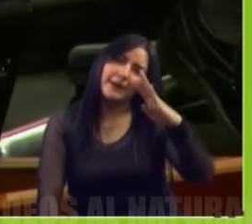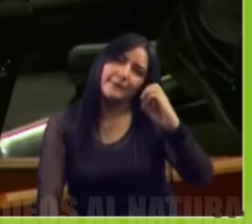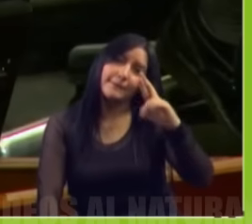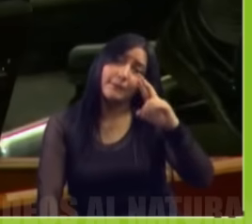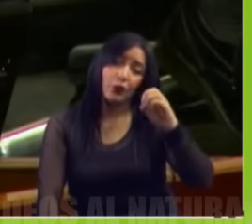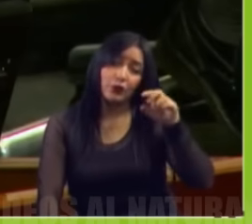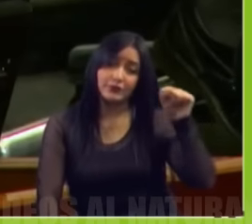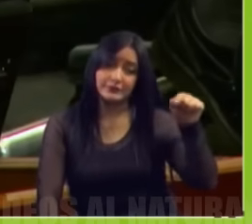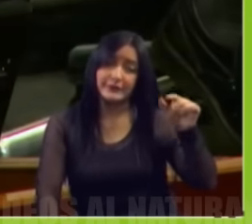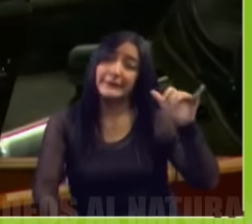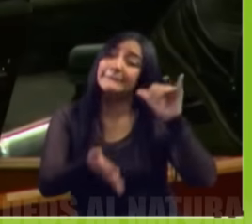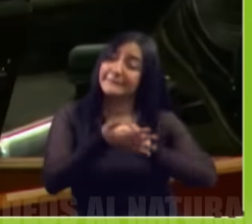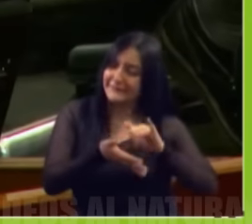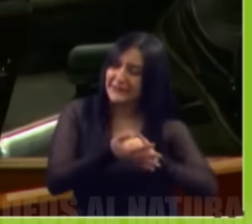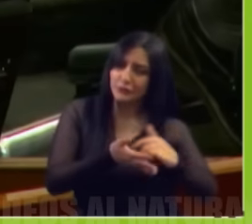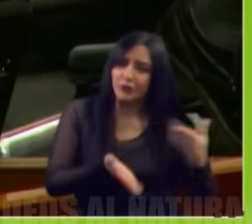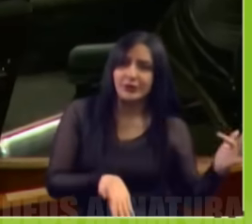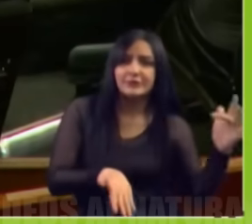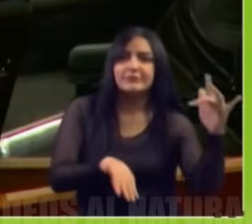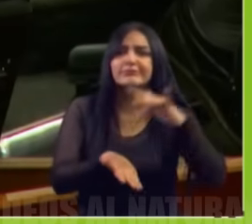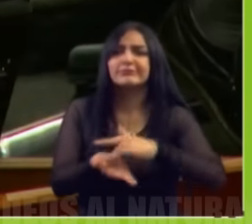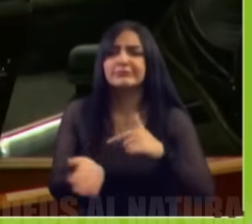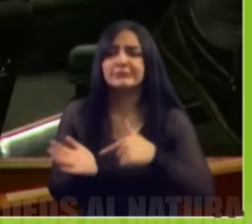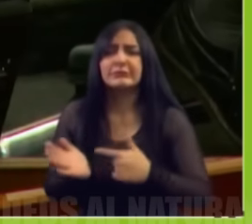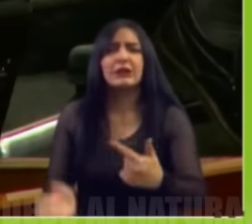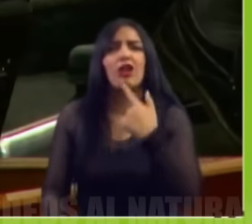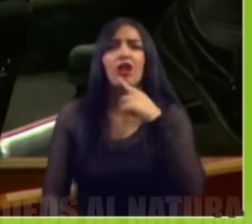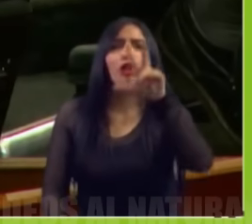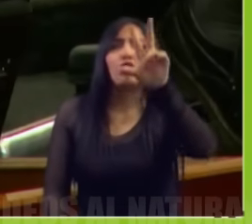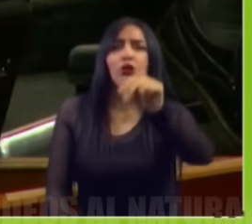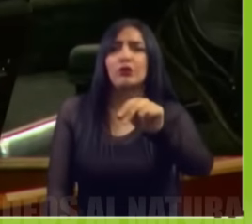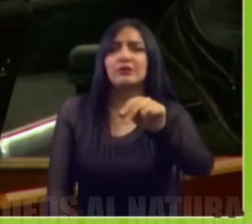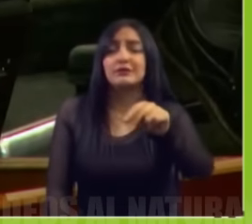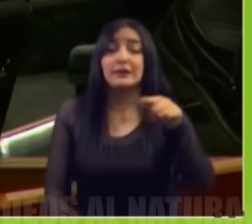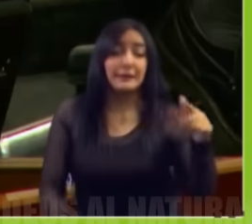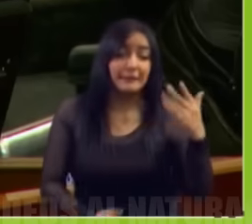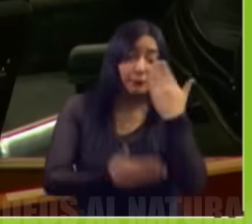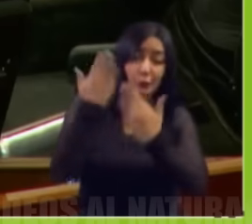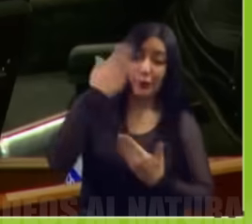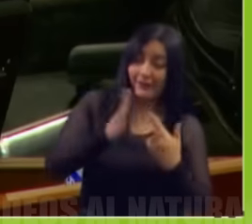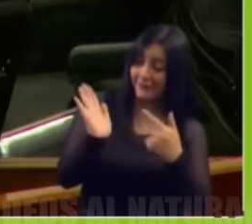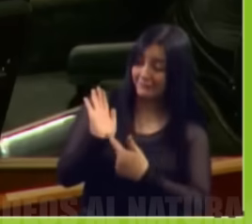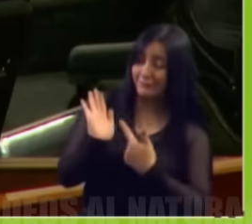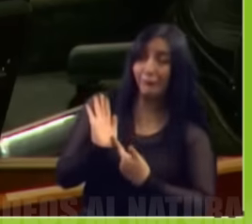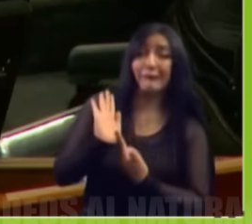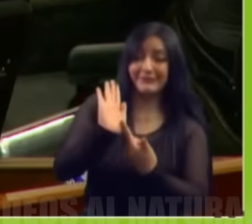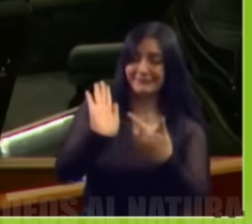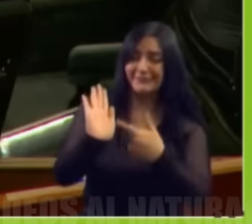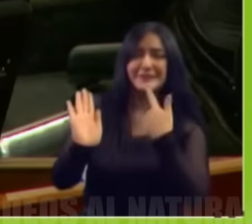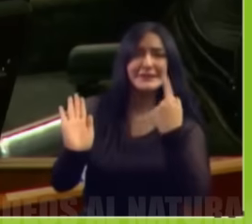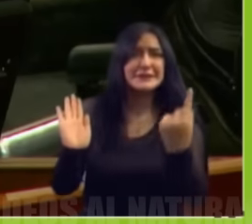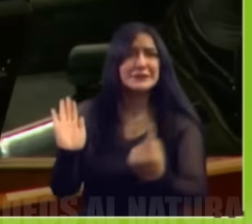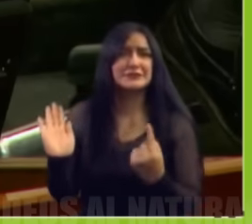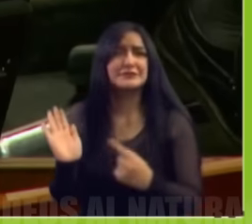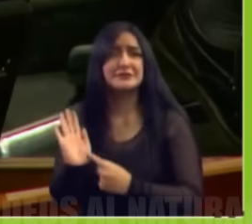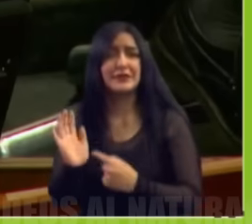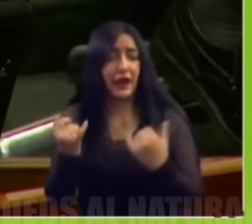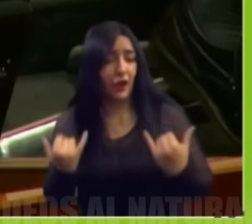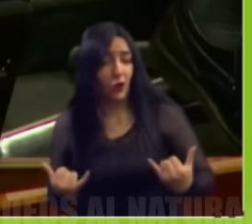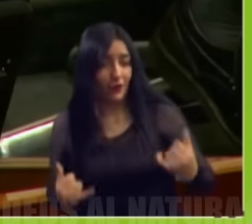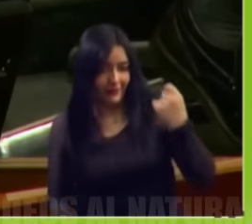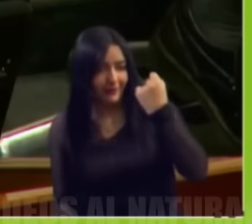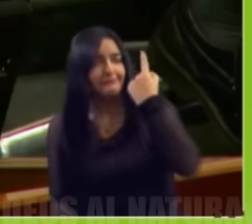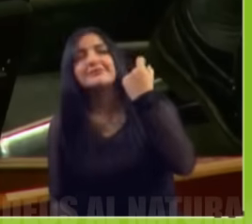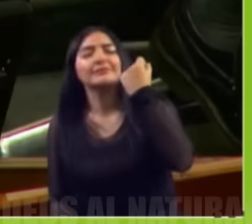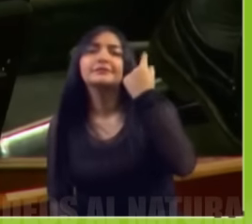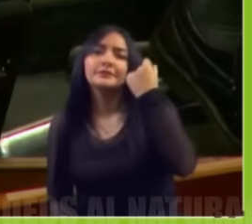saldrá cobardemente a negar esto, pero las pruebas hablan por sí solas. Y ahora es que entendemos la